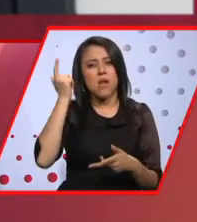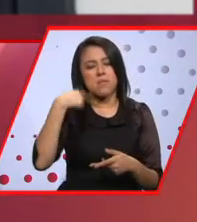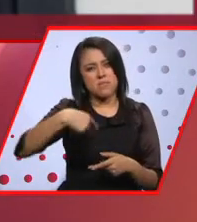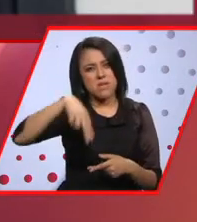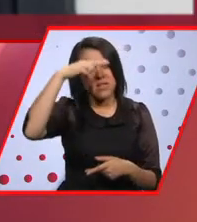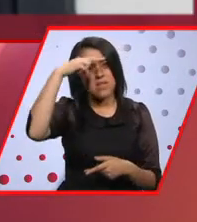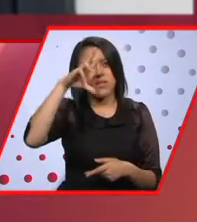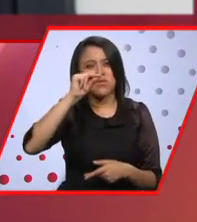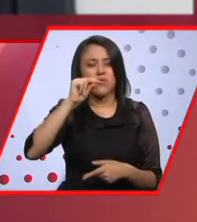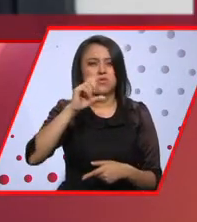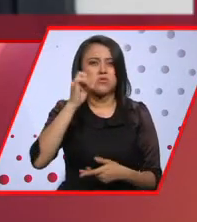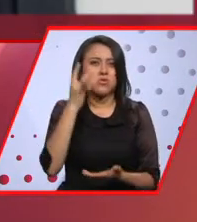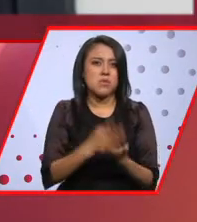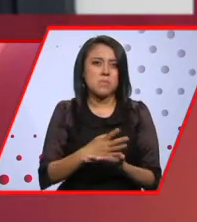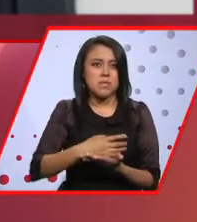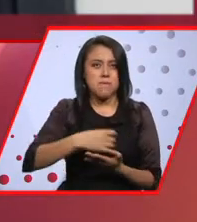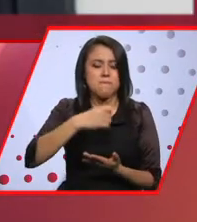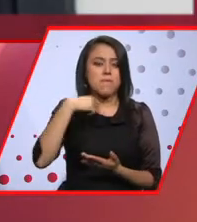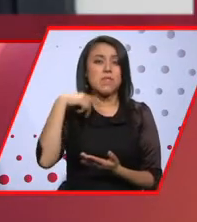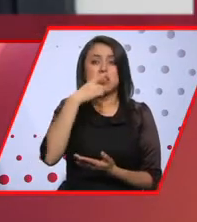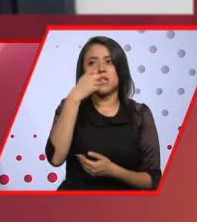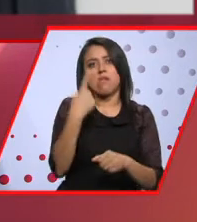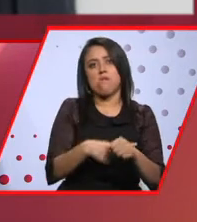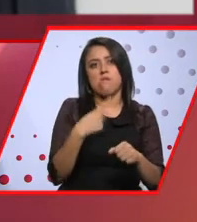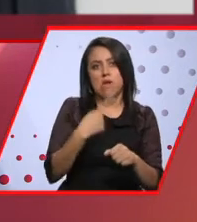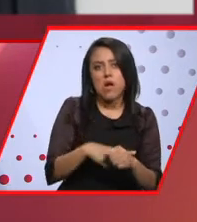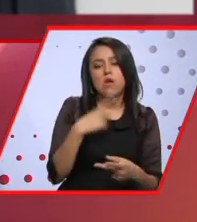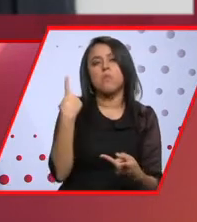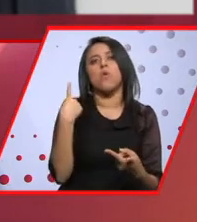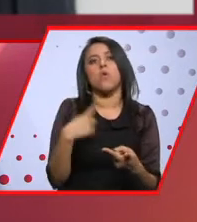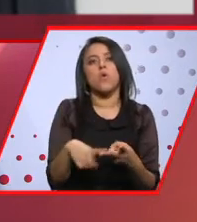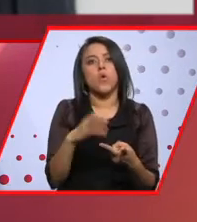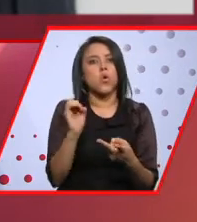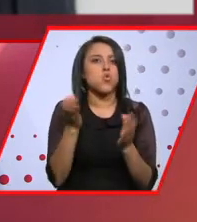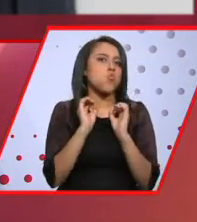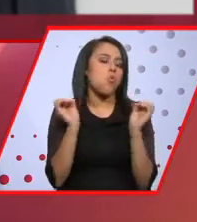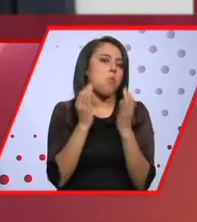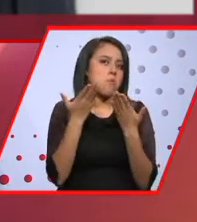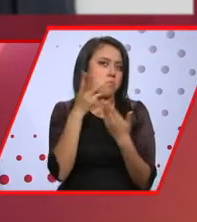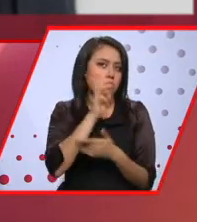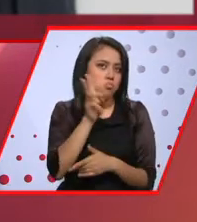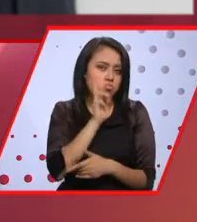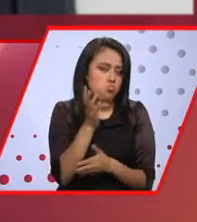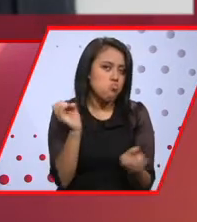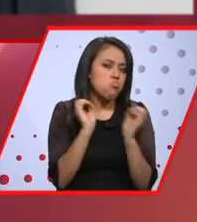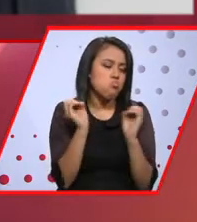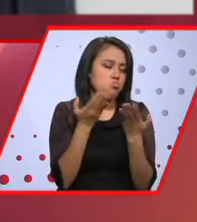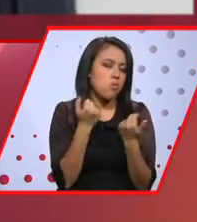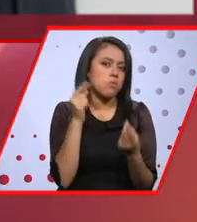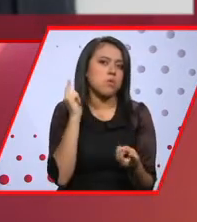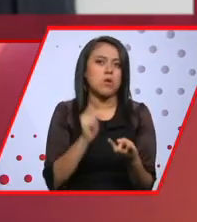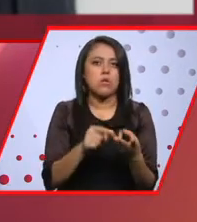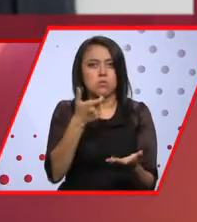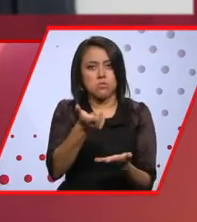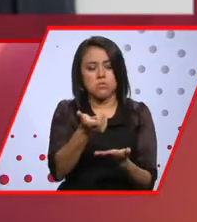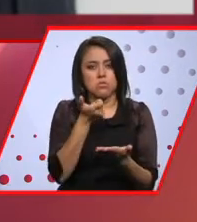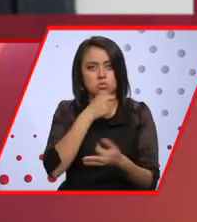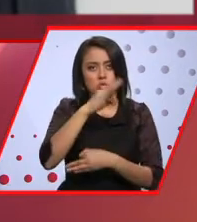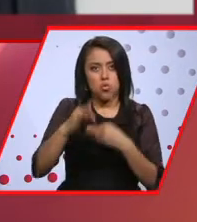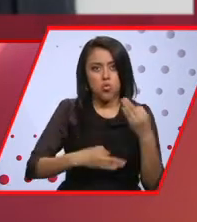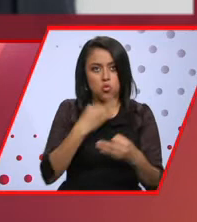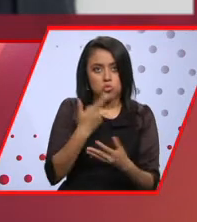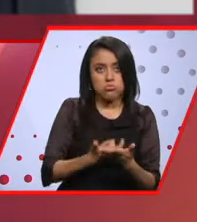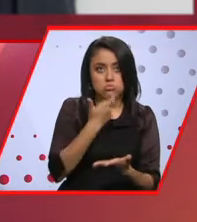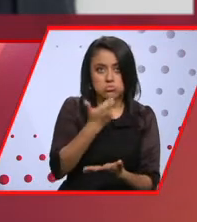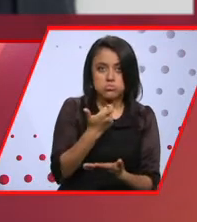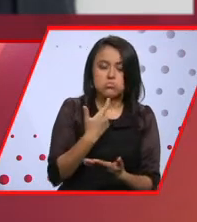que no nos los inventen enfermo, que no nos inventen que no hay pruebas suficientes y que todo el dinero, verdaderamente,